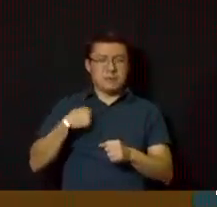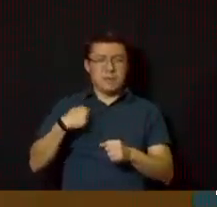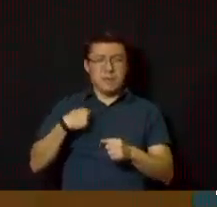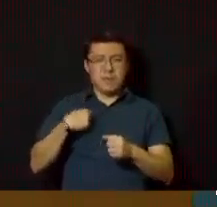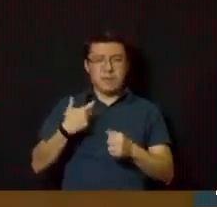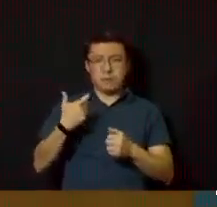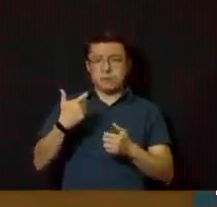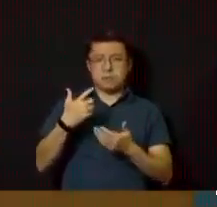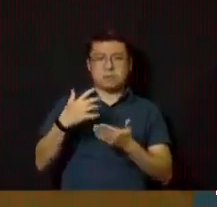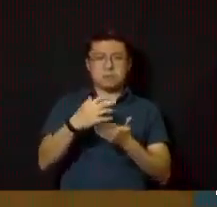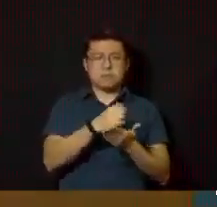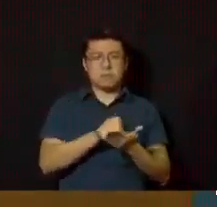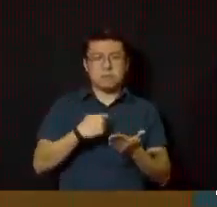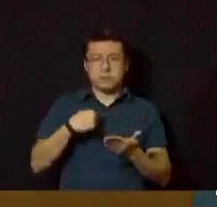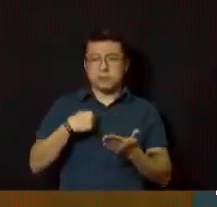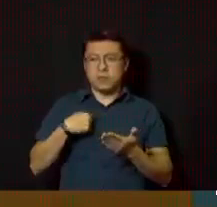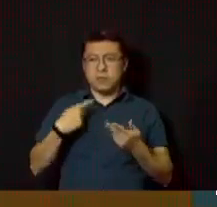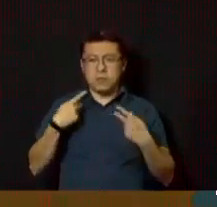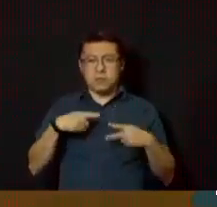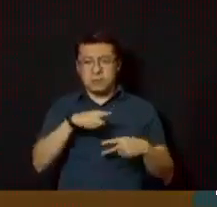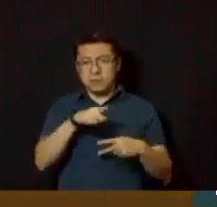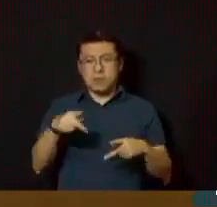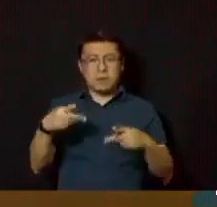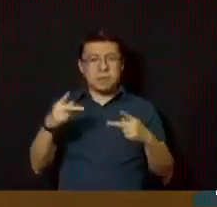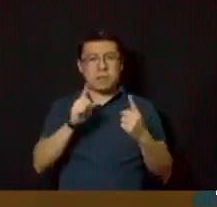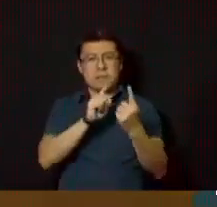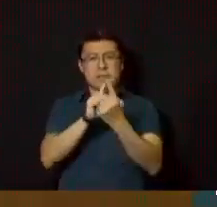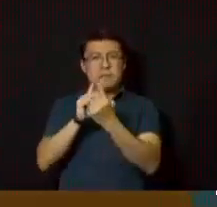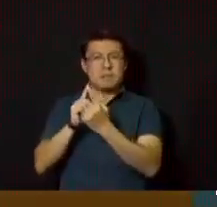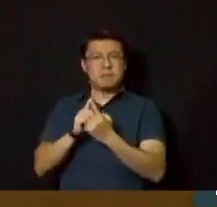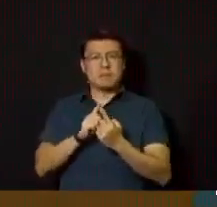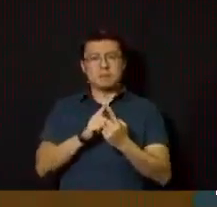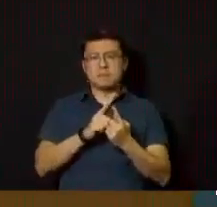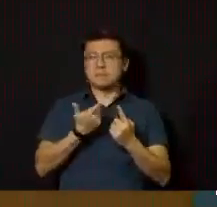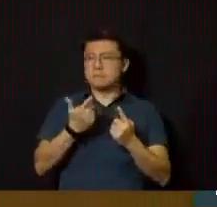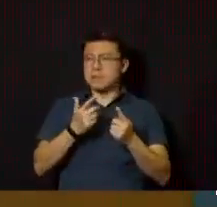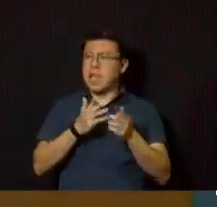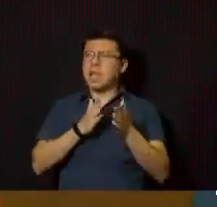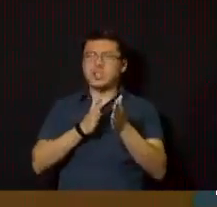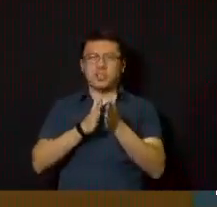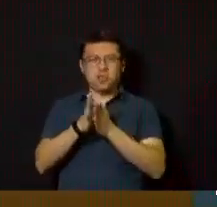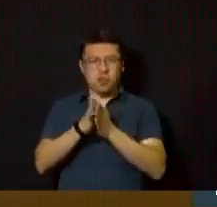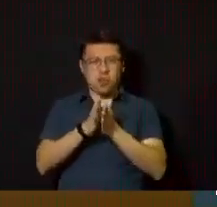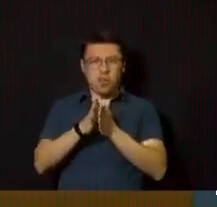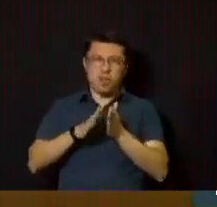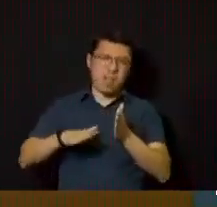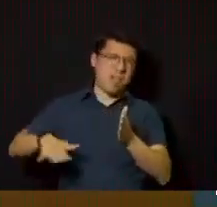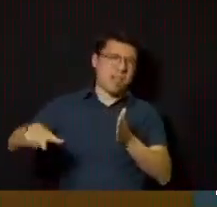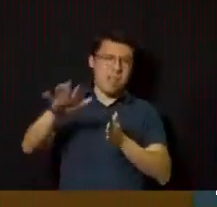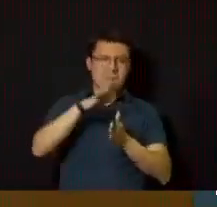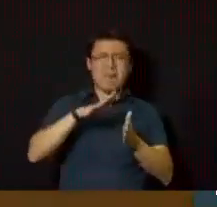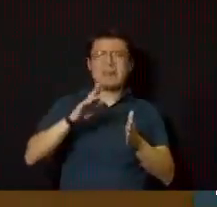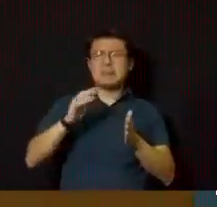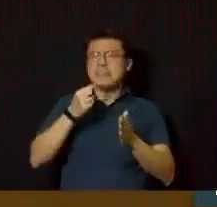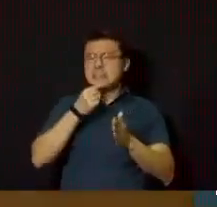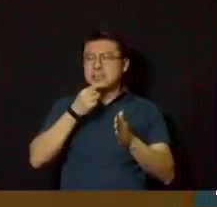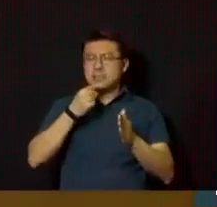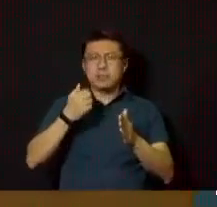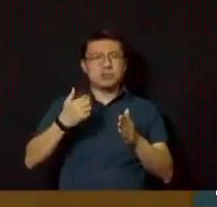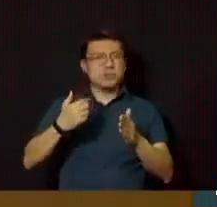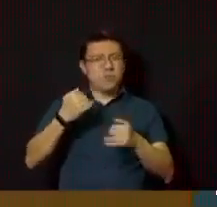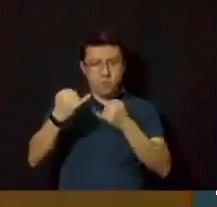con muchos distribuidores, les dije, vamos a hacer una chocolatada y todos quiero que regalen juguete a muchos niños que